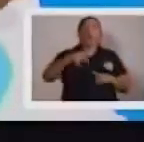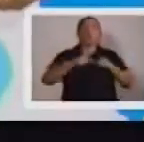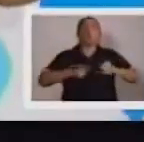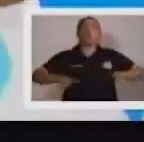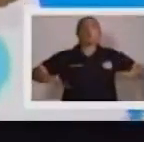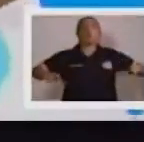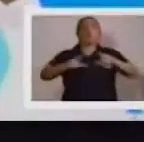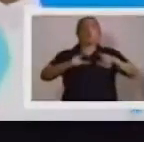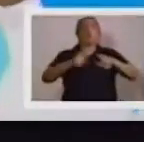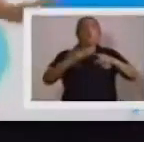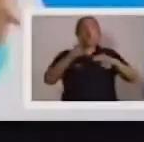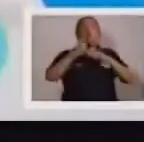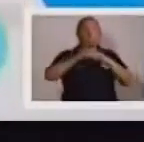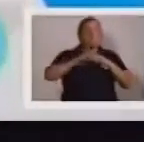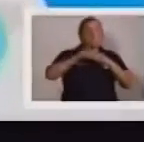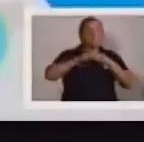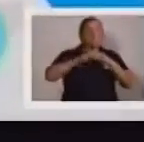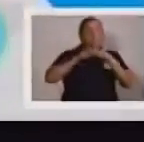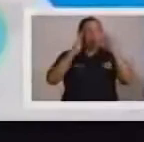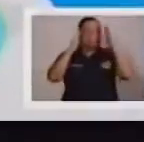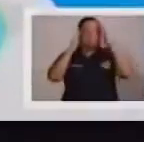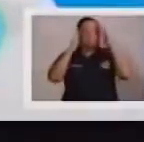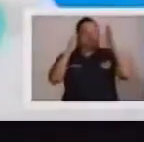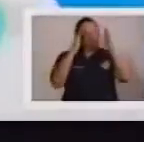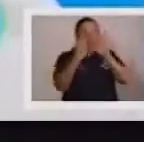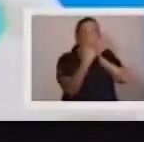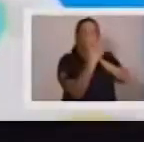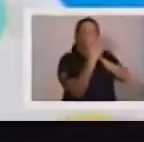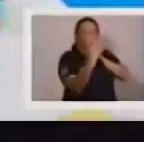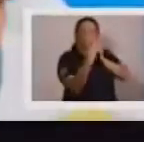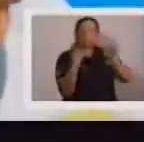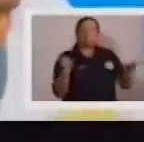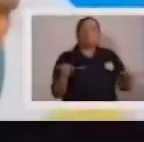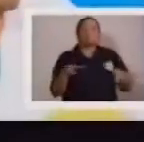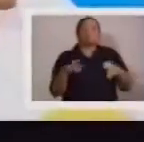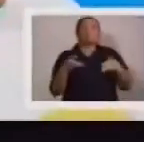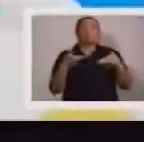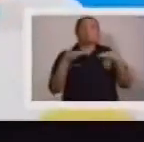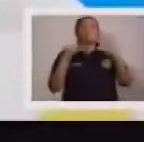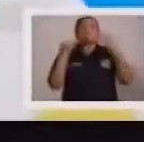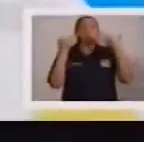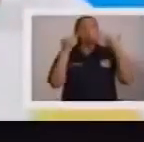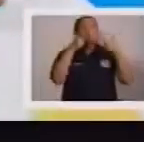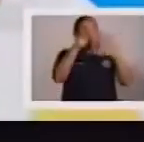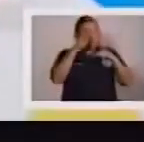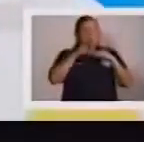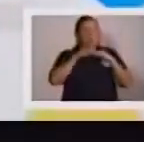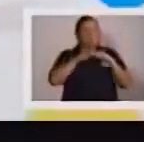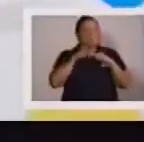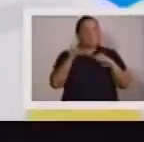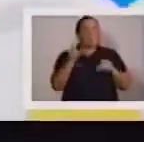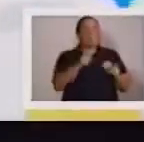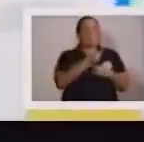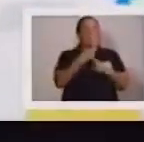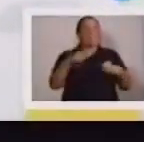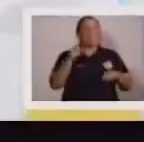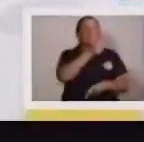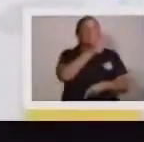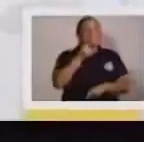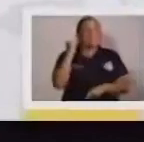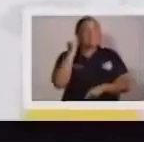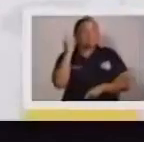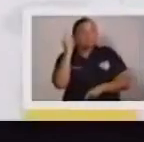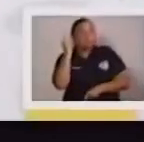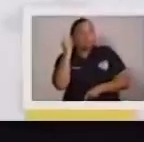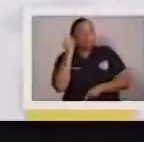para relajarnos, respirar. Desde ahí donde están sentados para cantar con nosotros la canción y